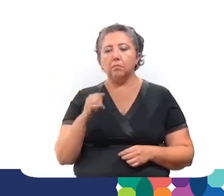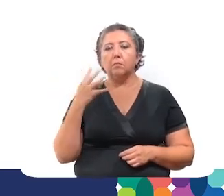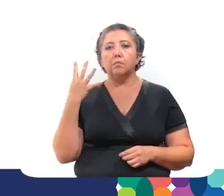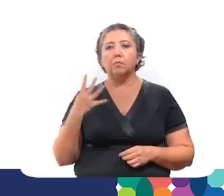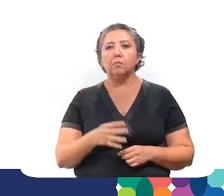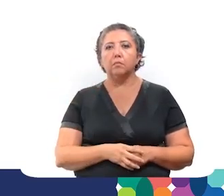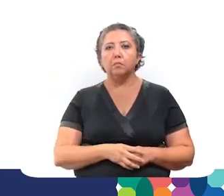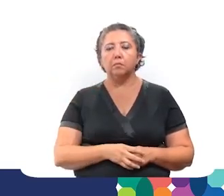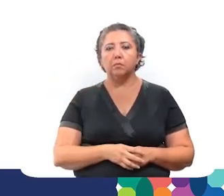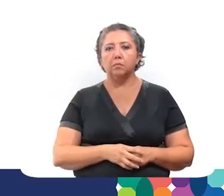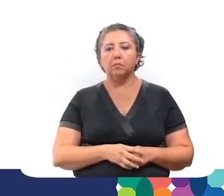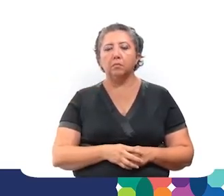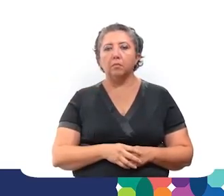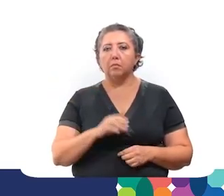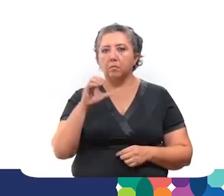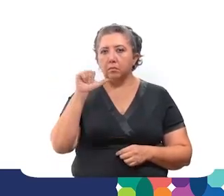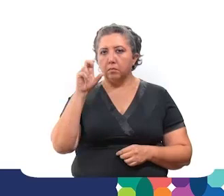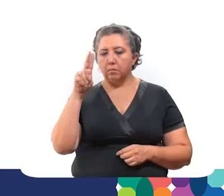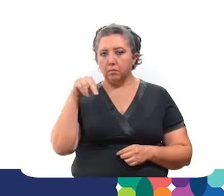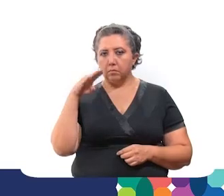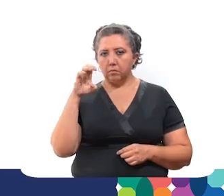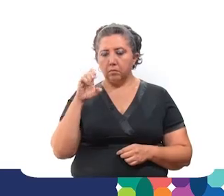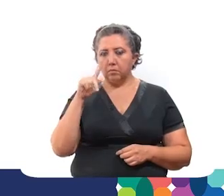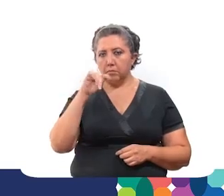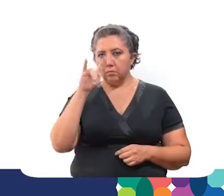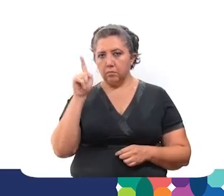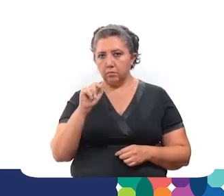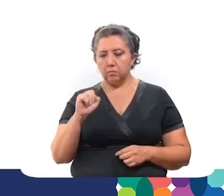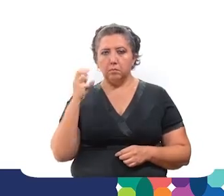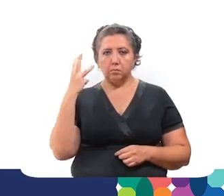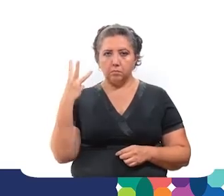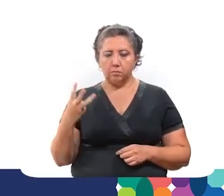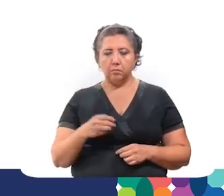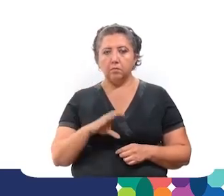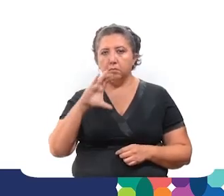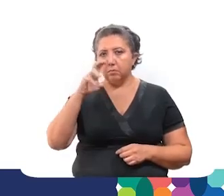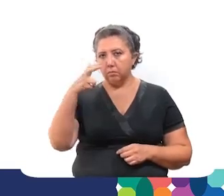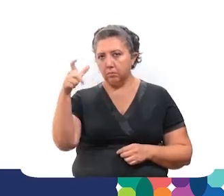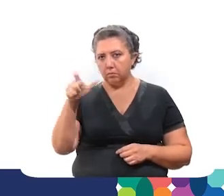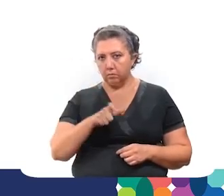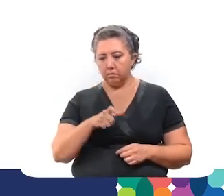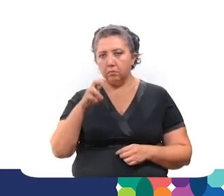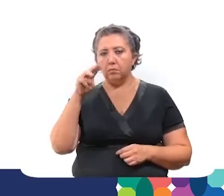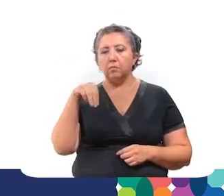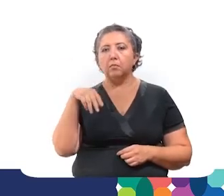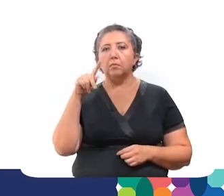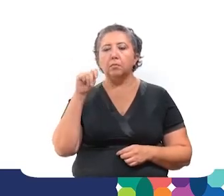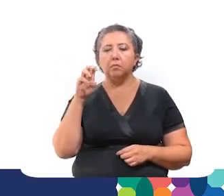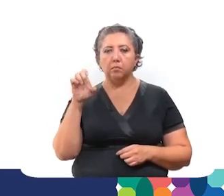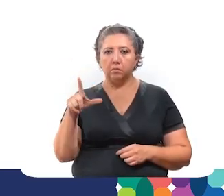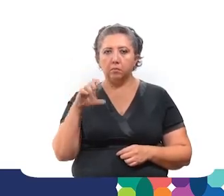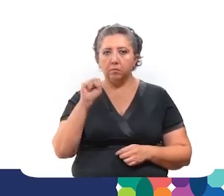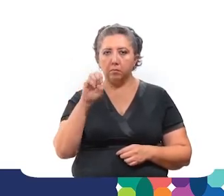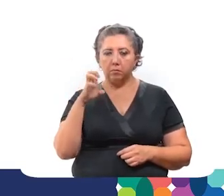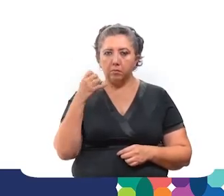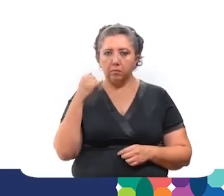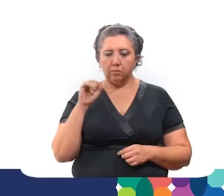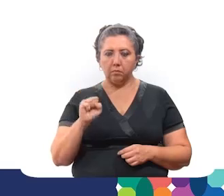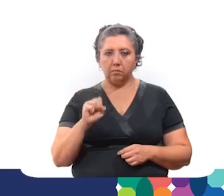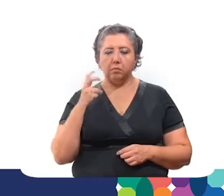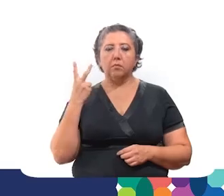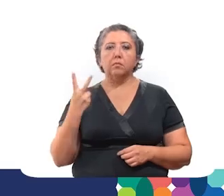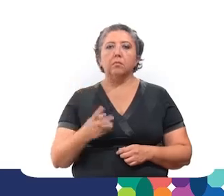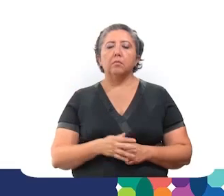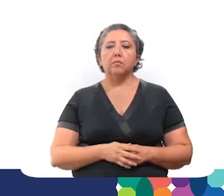con 4. Acanqué, Buxots y Tizimín 3, Chemash, Concal, Motul, Oxcuscap, Sellé, Tixcocop